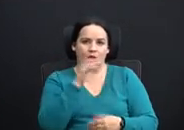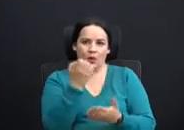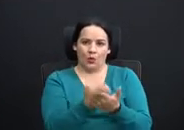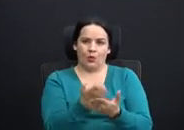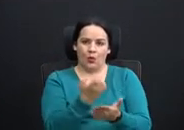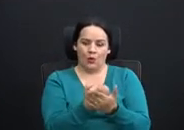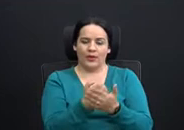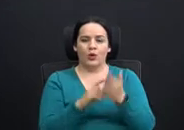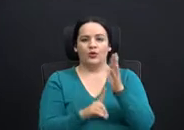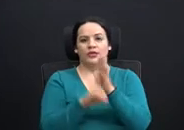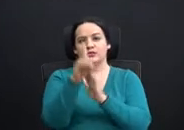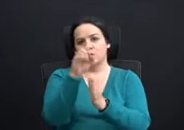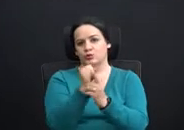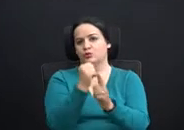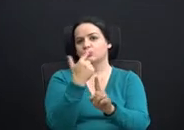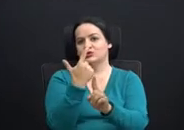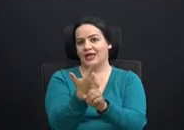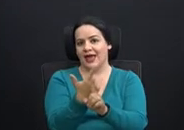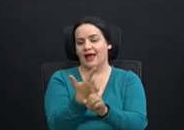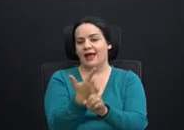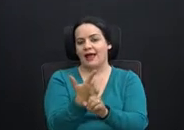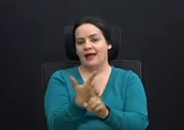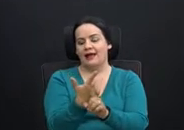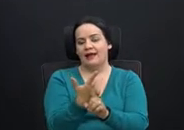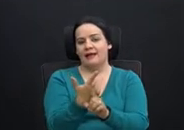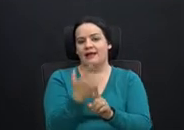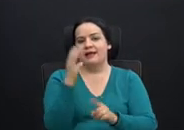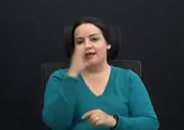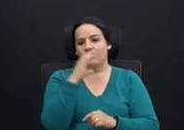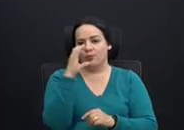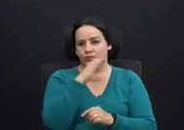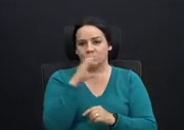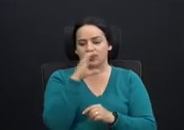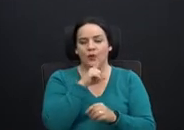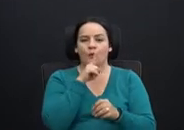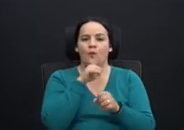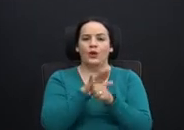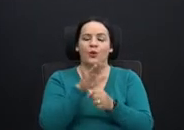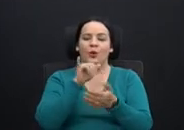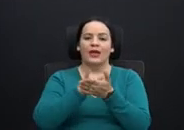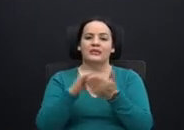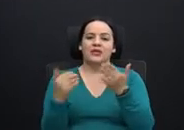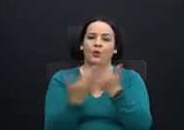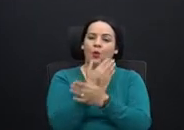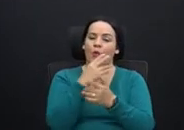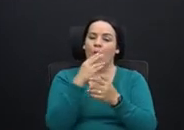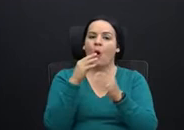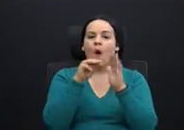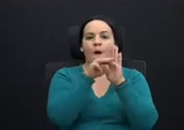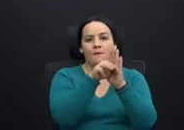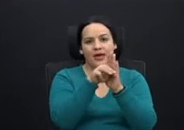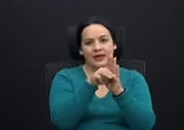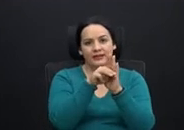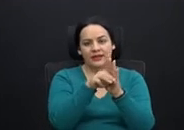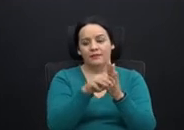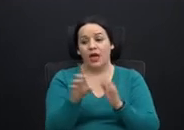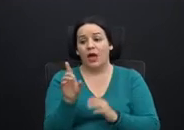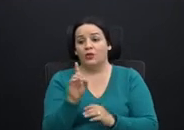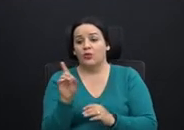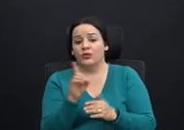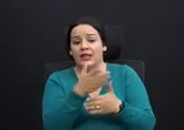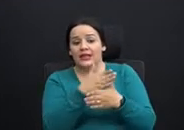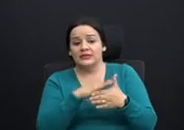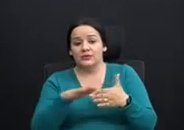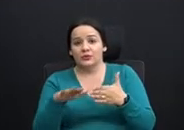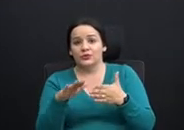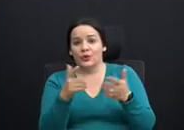y que busque cumplir con ese nuevo paradigma donde pues la distribución de la